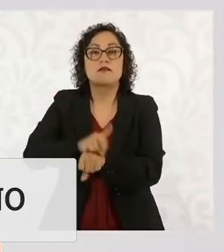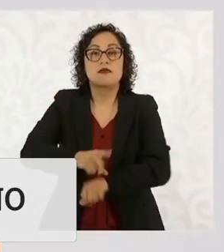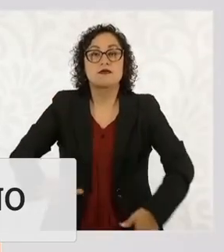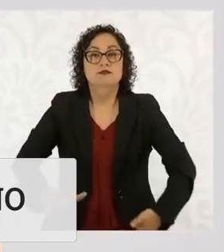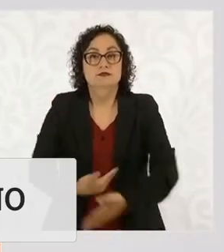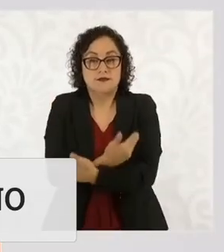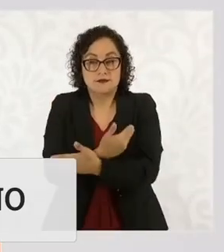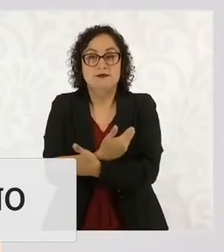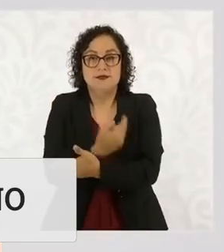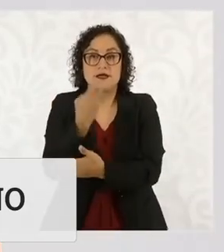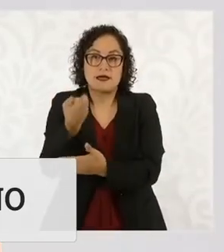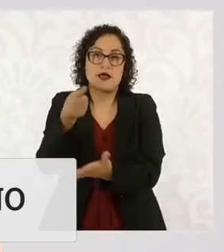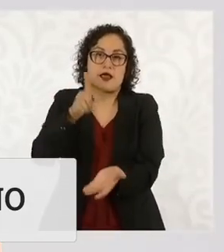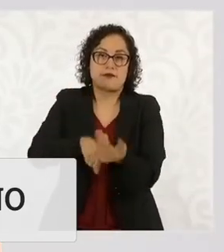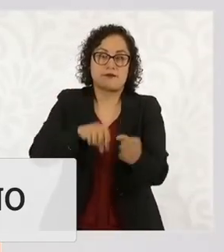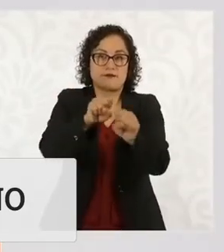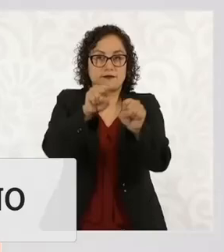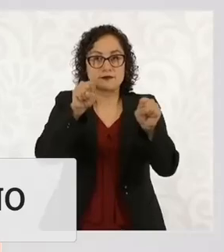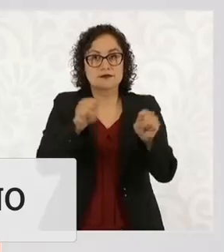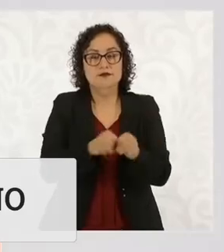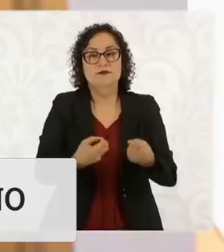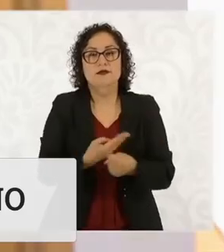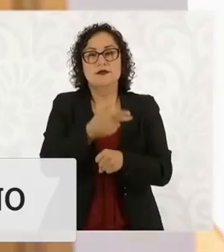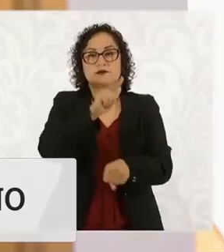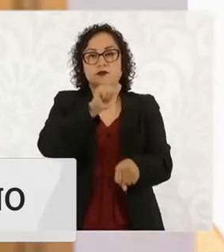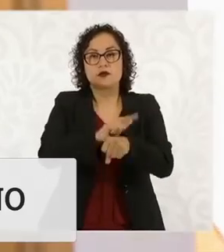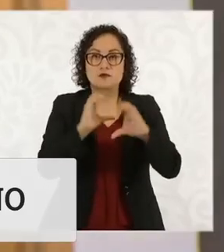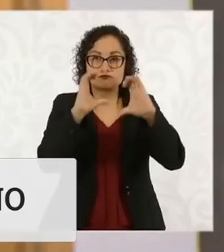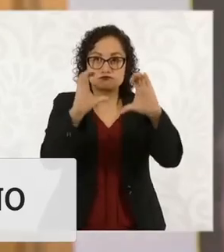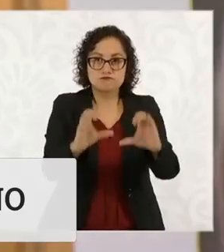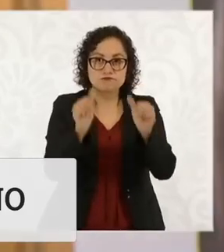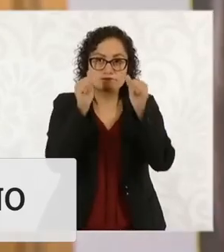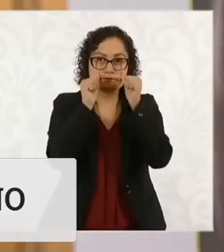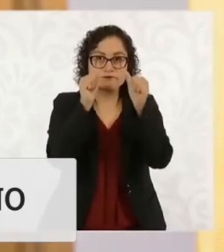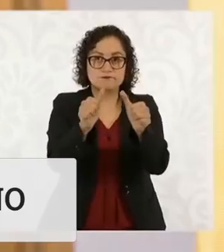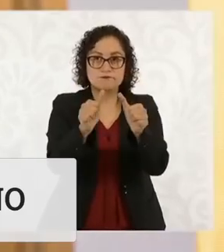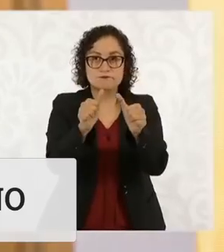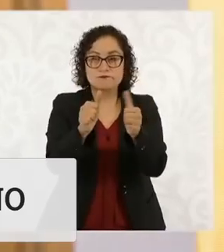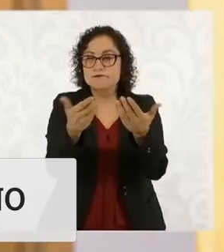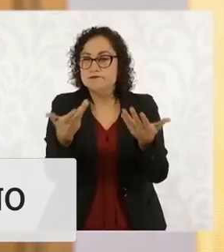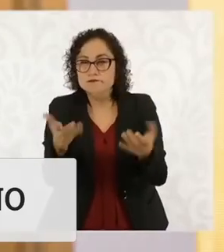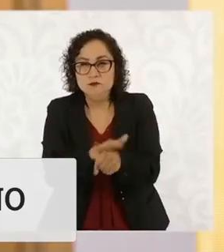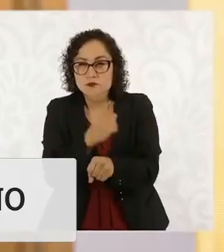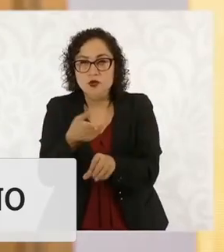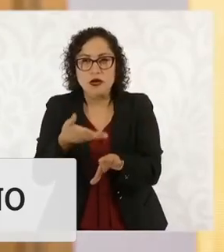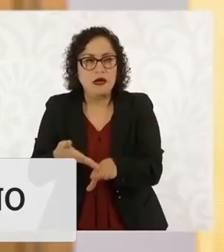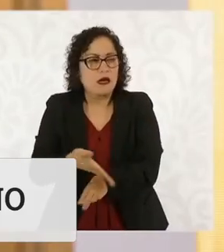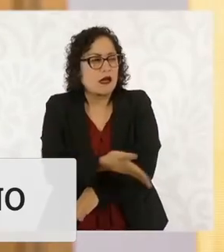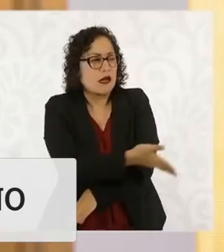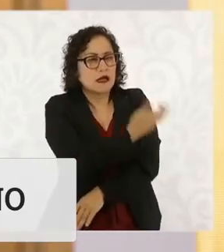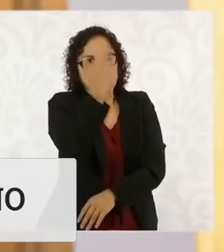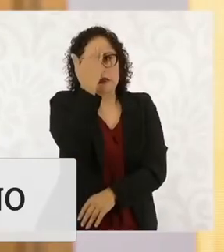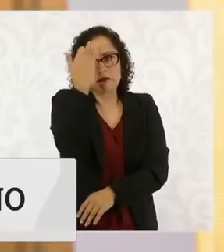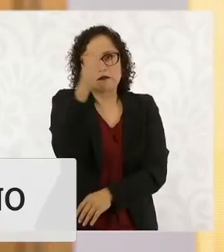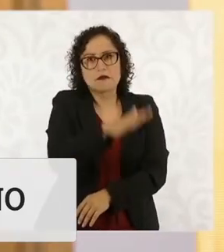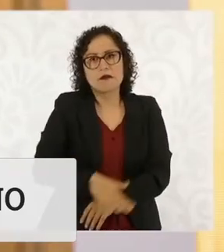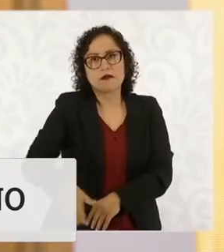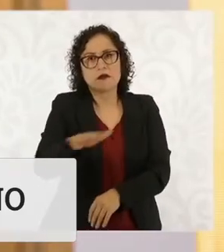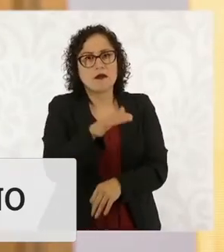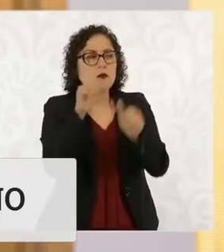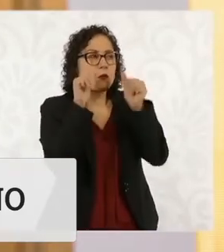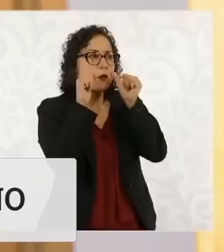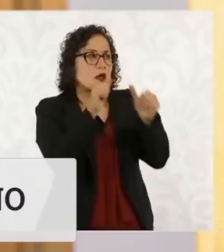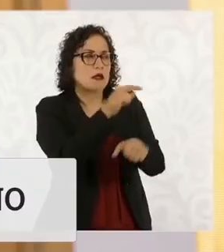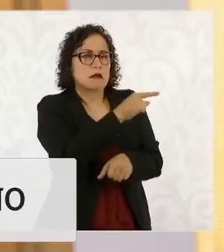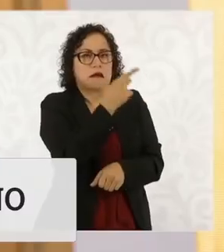como parte del Sistema Nacional de Cuidados. Durante décadas nos hicieron creer que la única